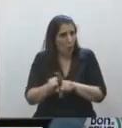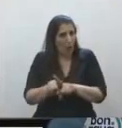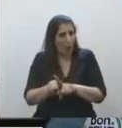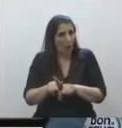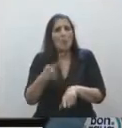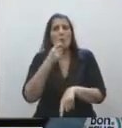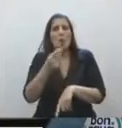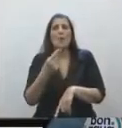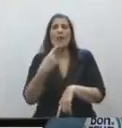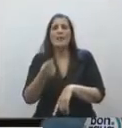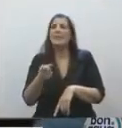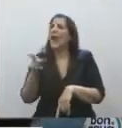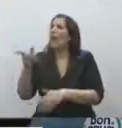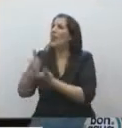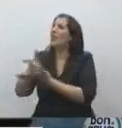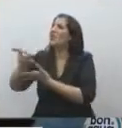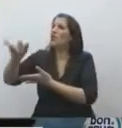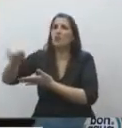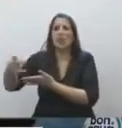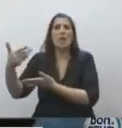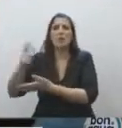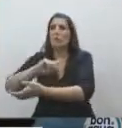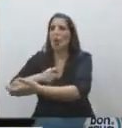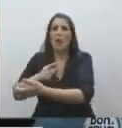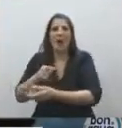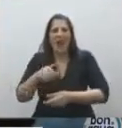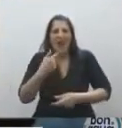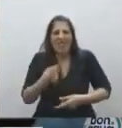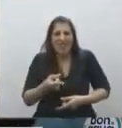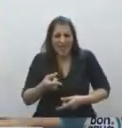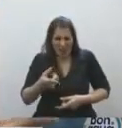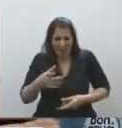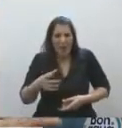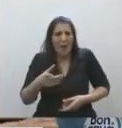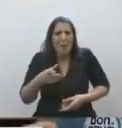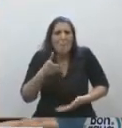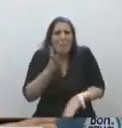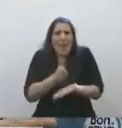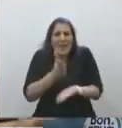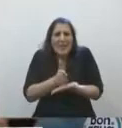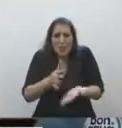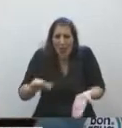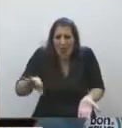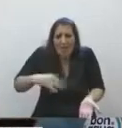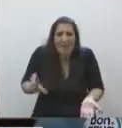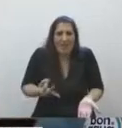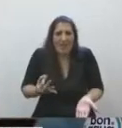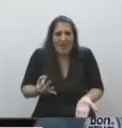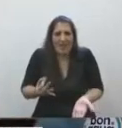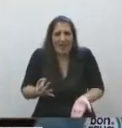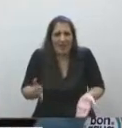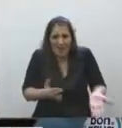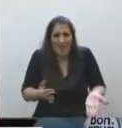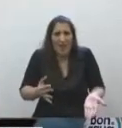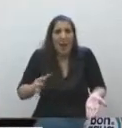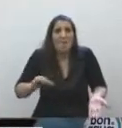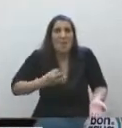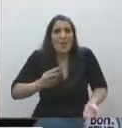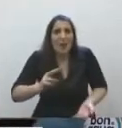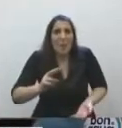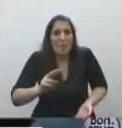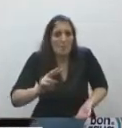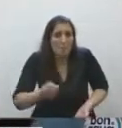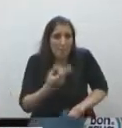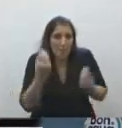ejemplo. Todo eso no sale. Ahora, toda esa gente maravillosa que no sale en las noticias es la que sostiene al país. Bueno, yo